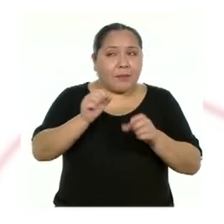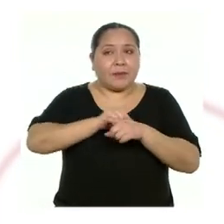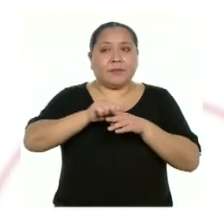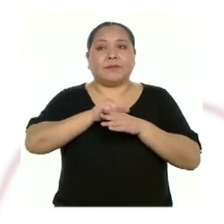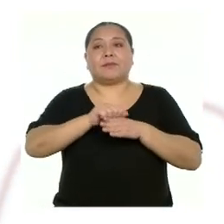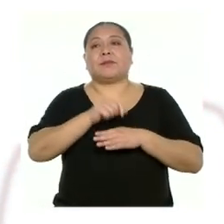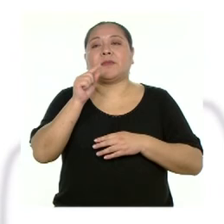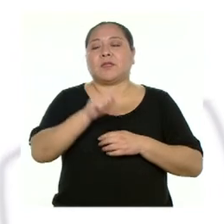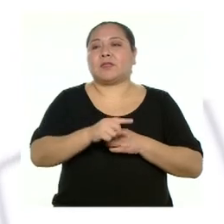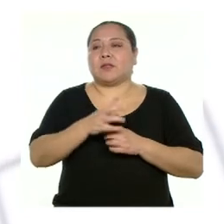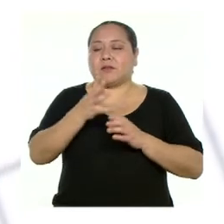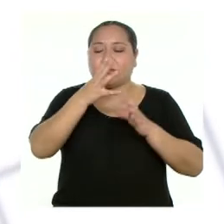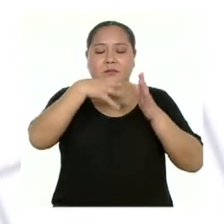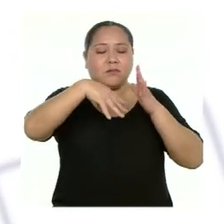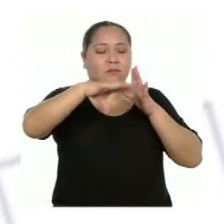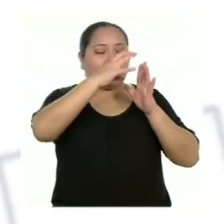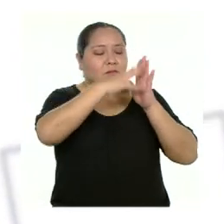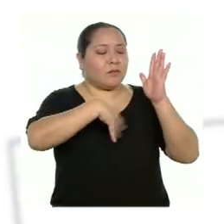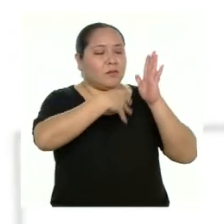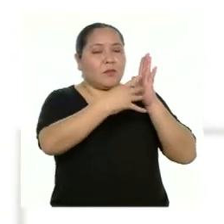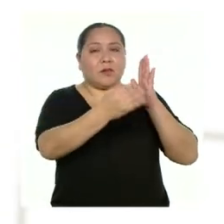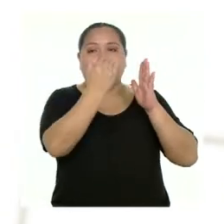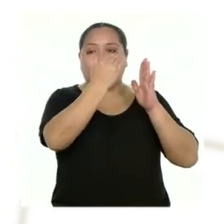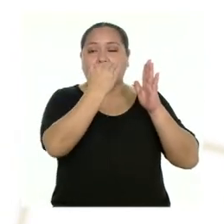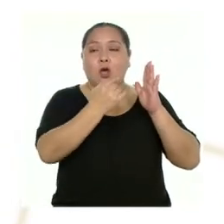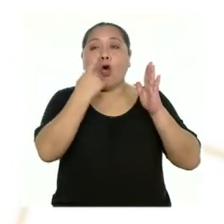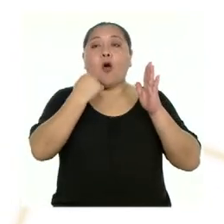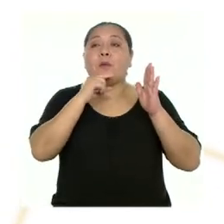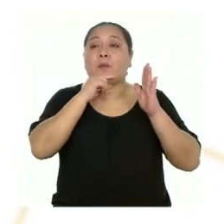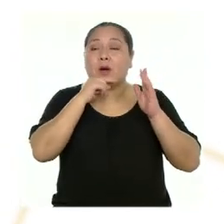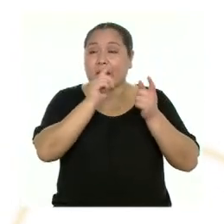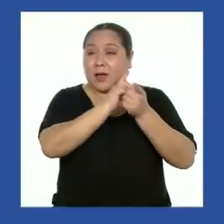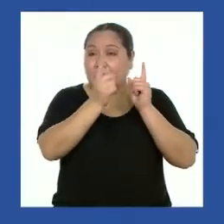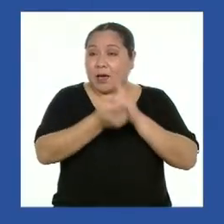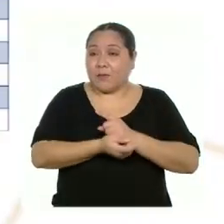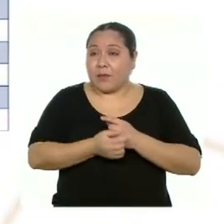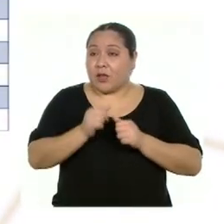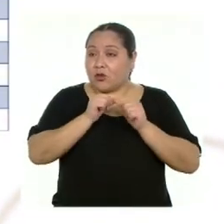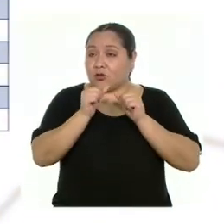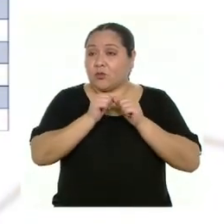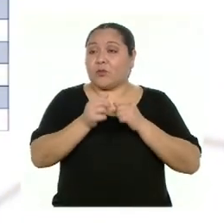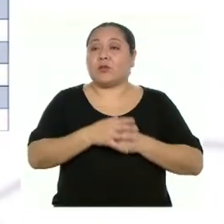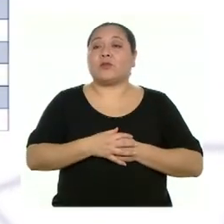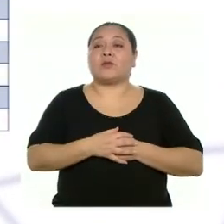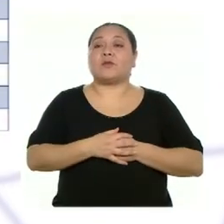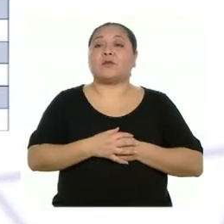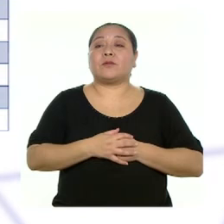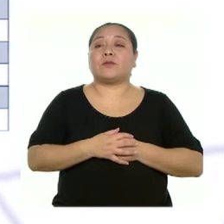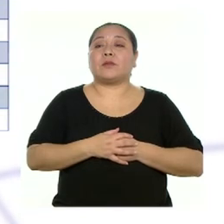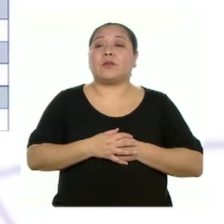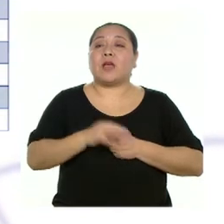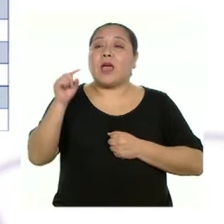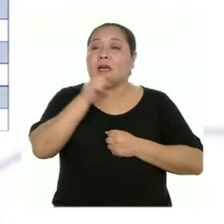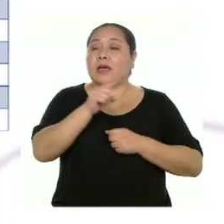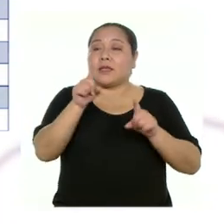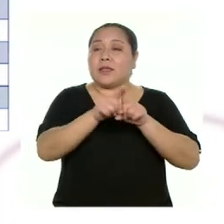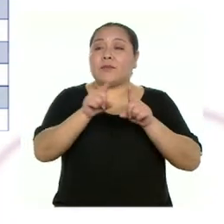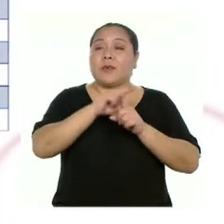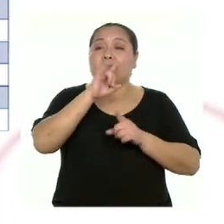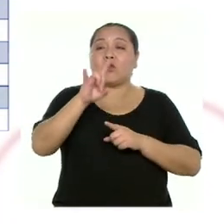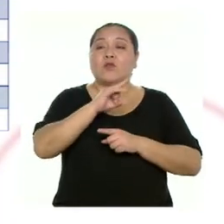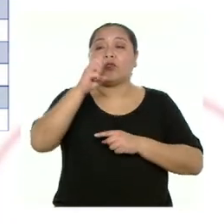si vemos el desagregado por género, ¿cambian los valores? En este caso, también empleo la